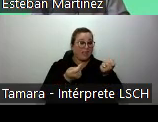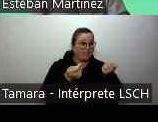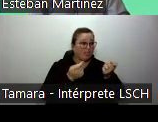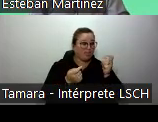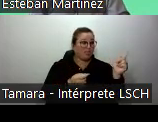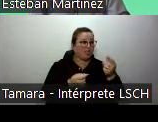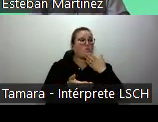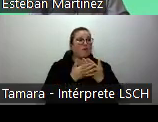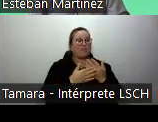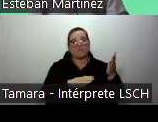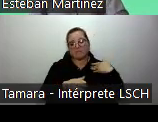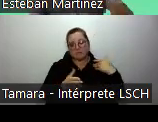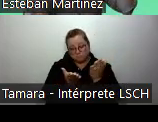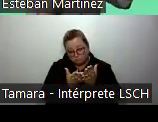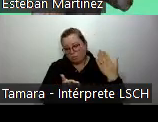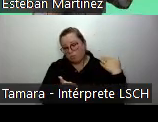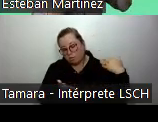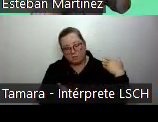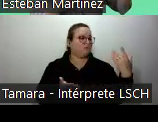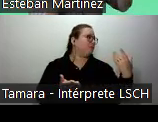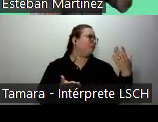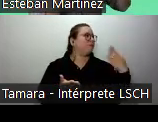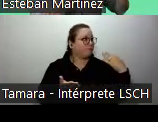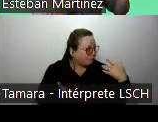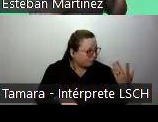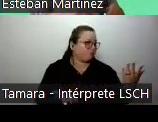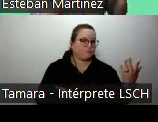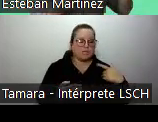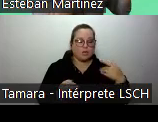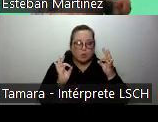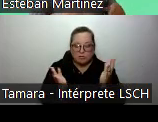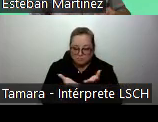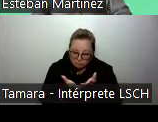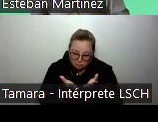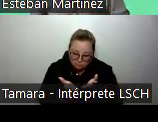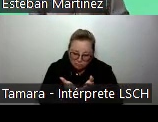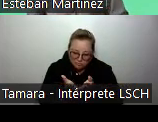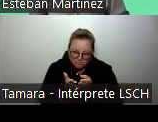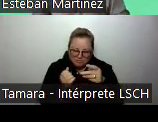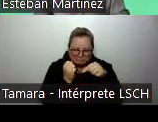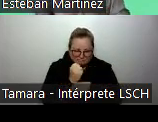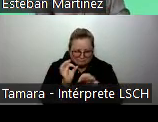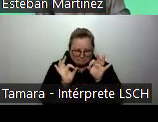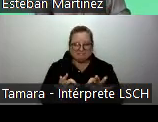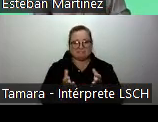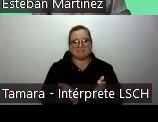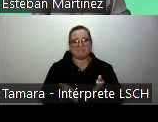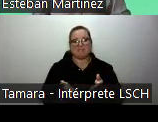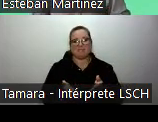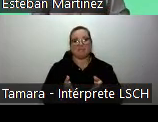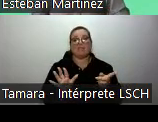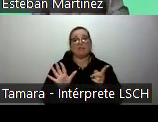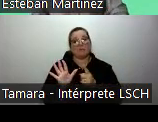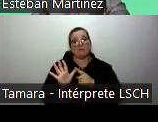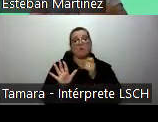interrumpieron mientras estabas estudiando y justo apuesto que cuando más te interrumpían estabas estudiando estas asignaturas y lo otro es